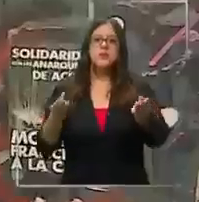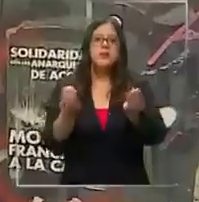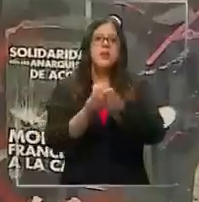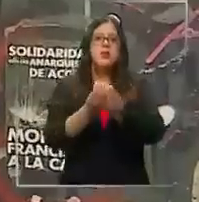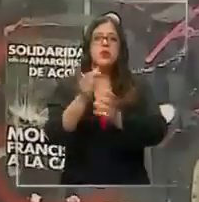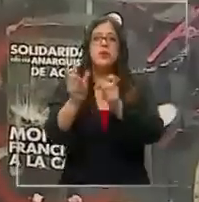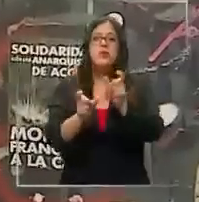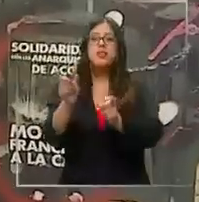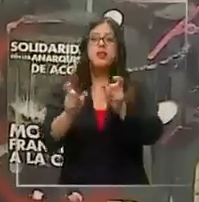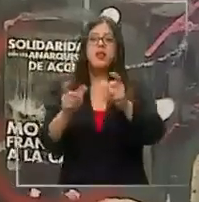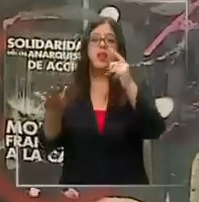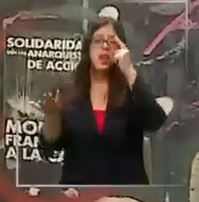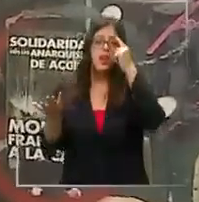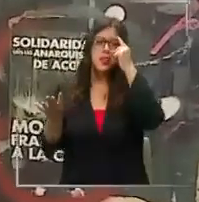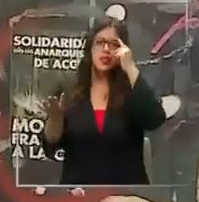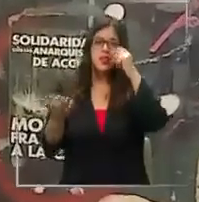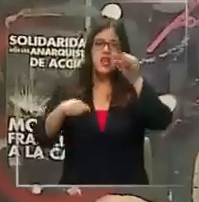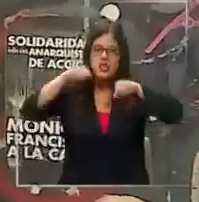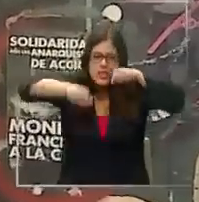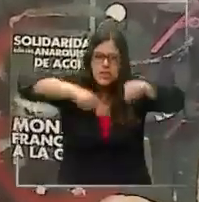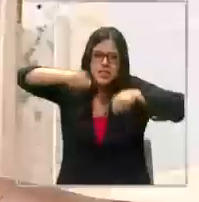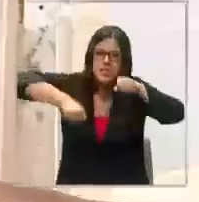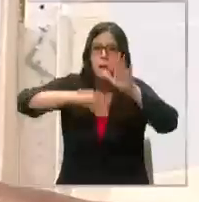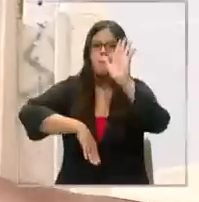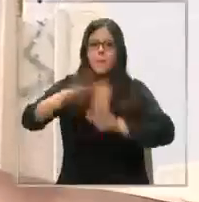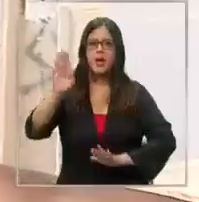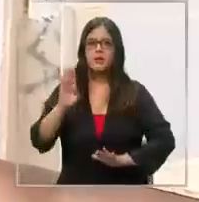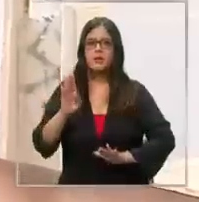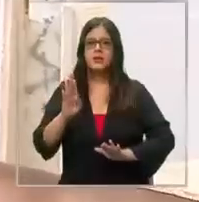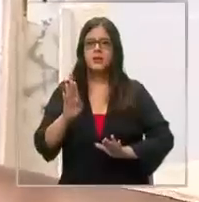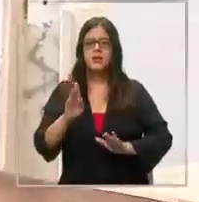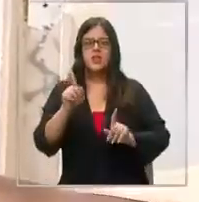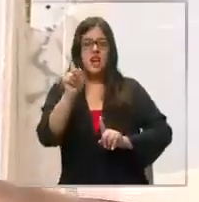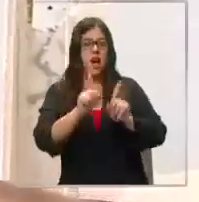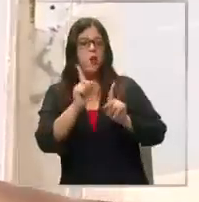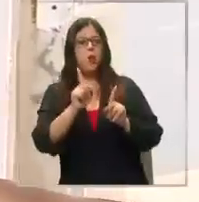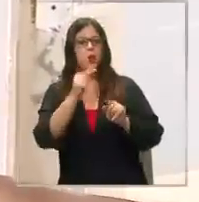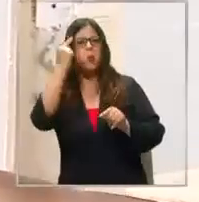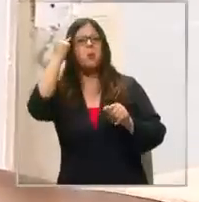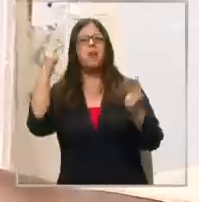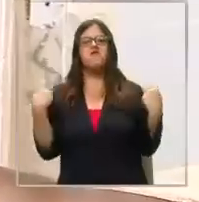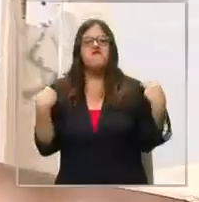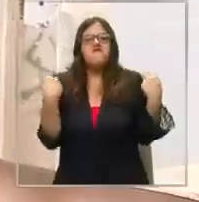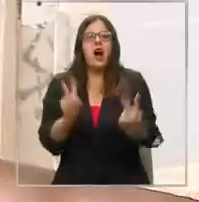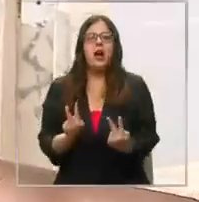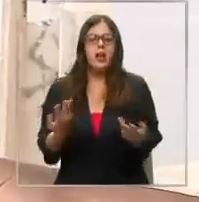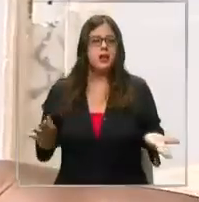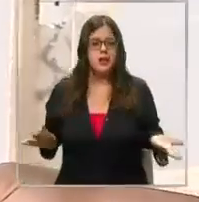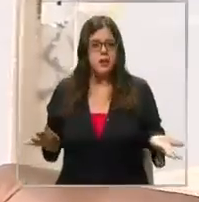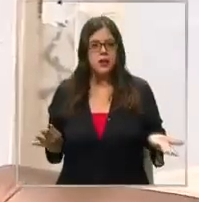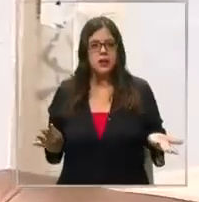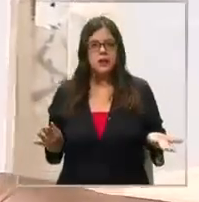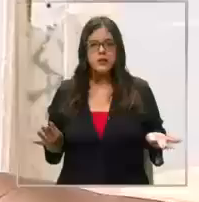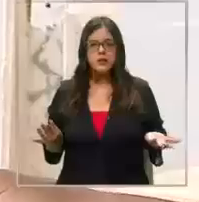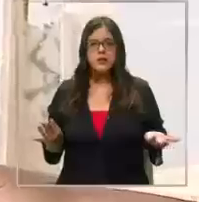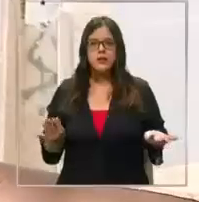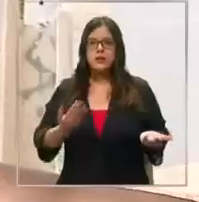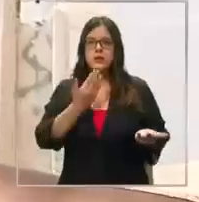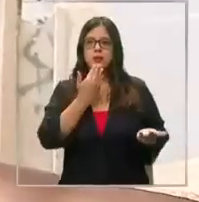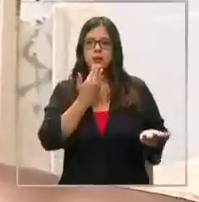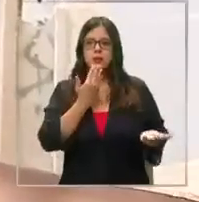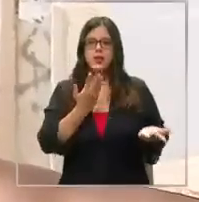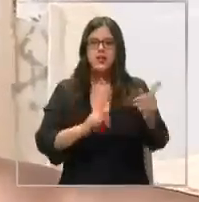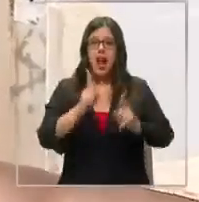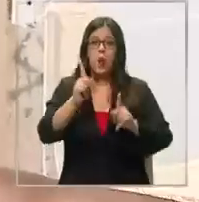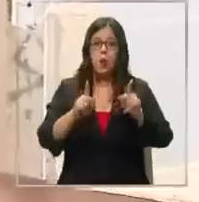extremo el andar en bicicleta en las calles. Son muy atrevidos, en verdad. Sobre todo los que andan